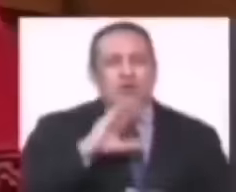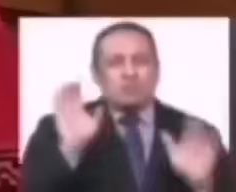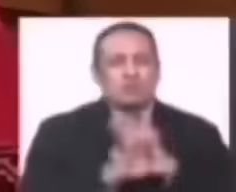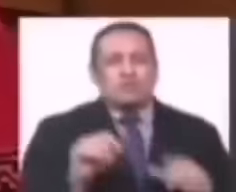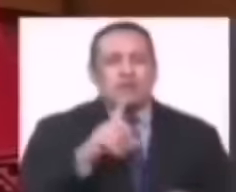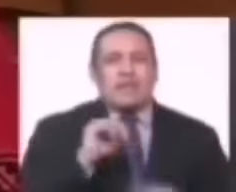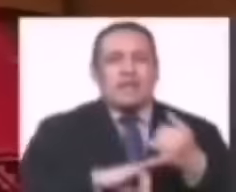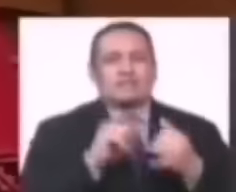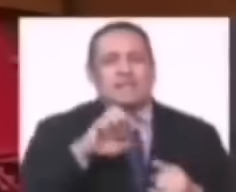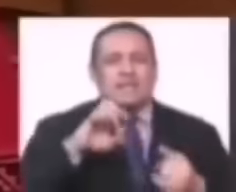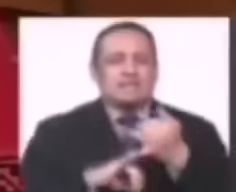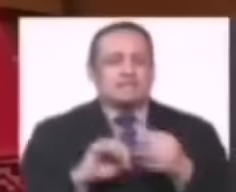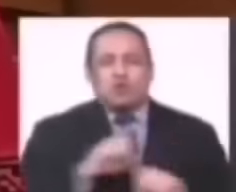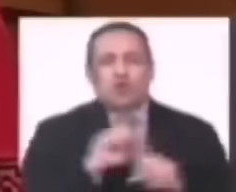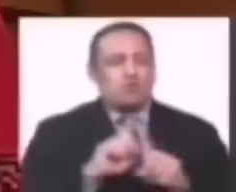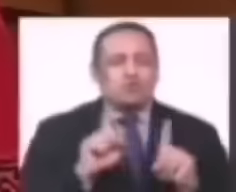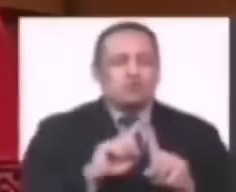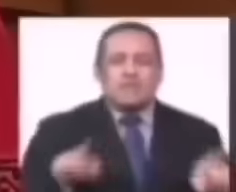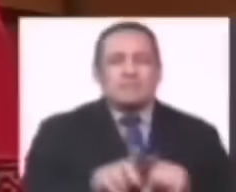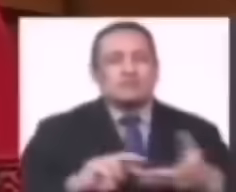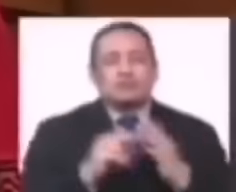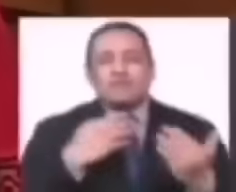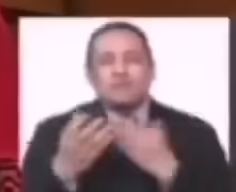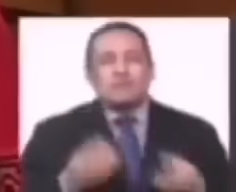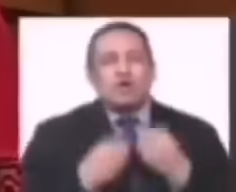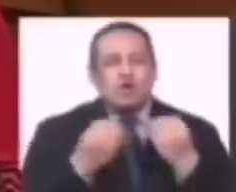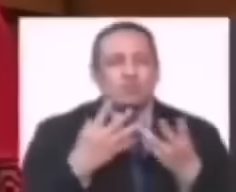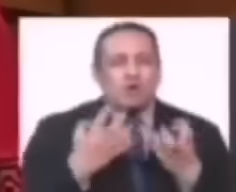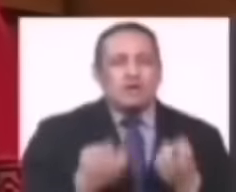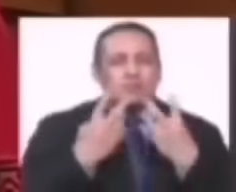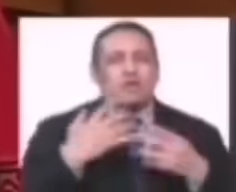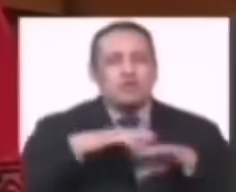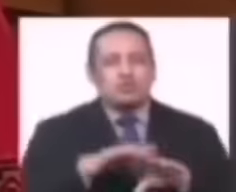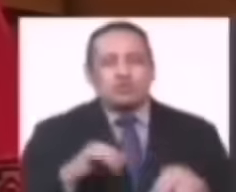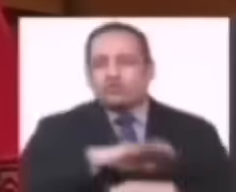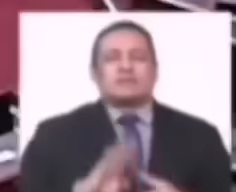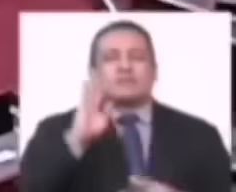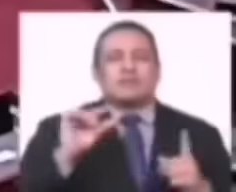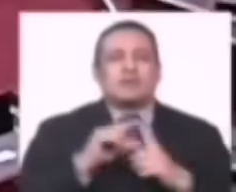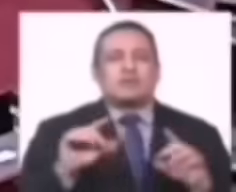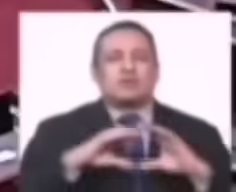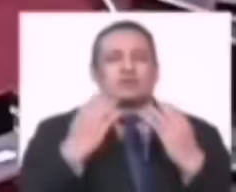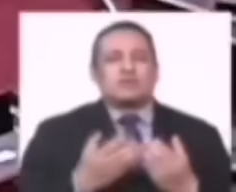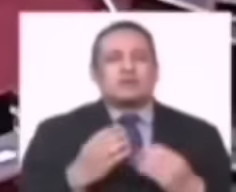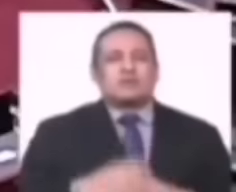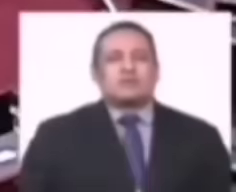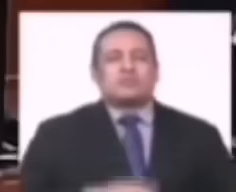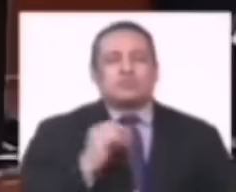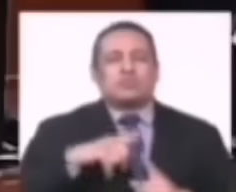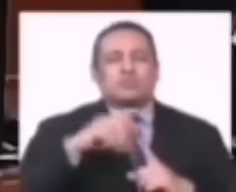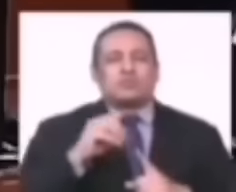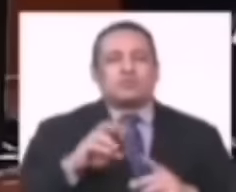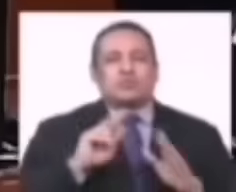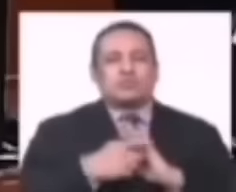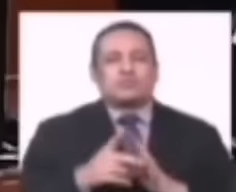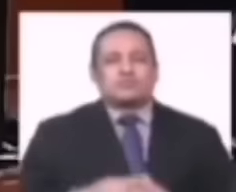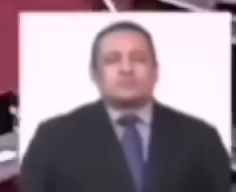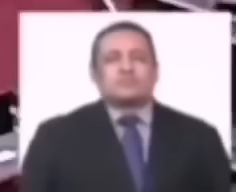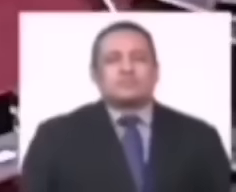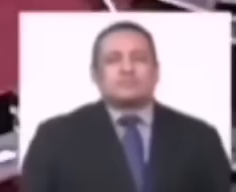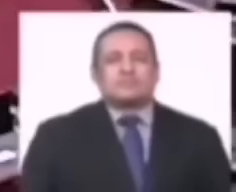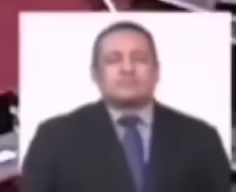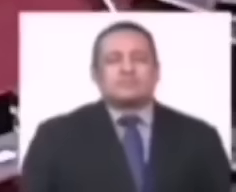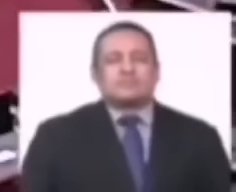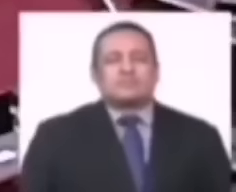los, les, no es eso. Se trata de una forma de cómo intentamos ser incluidos todas las personas. Está Cueto Acerbi, por 2 minutos.